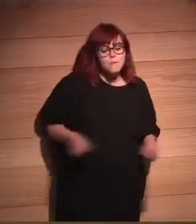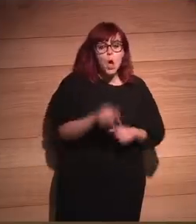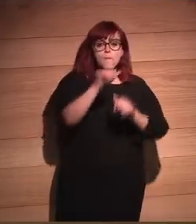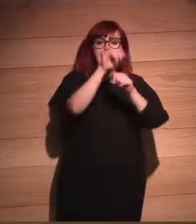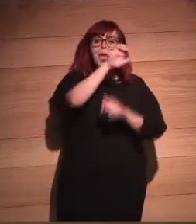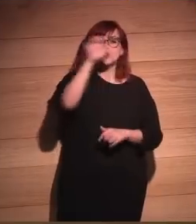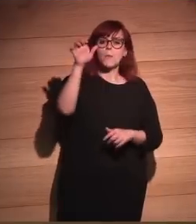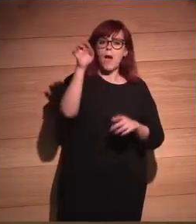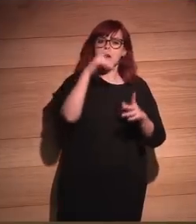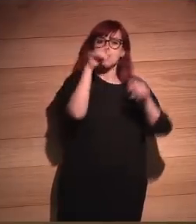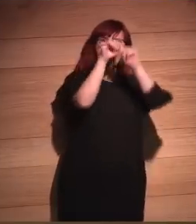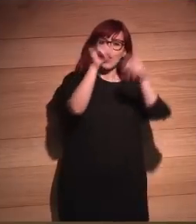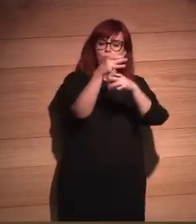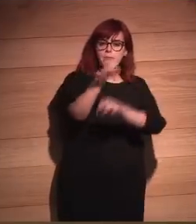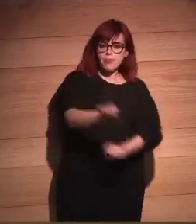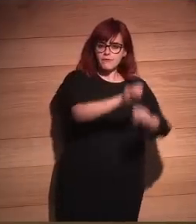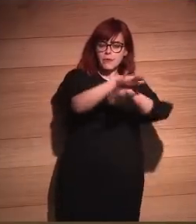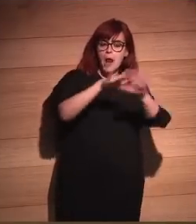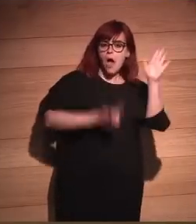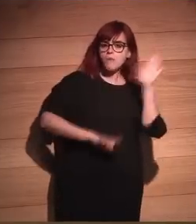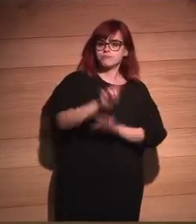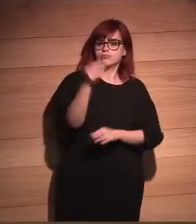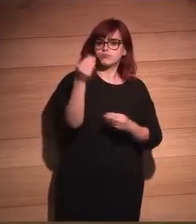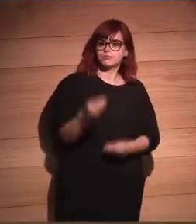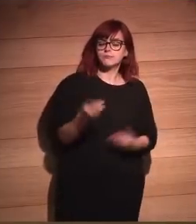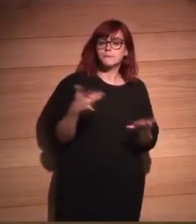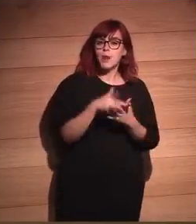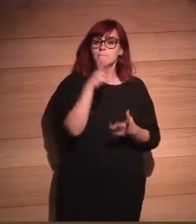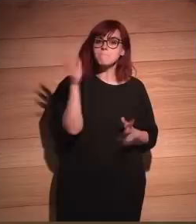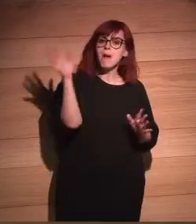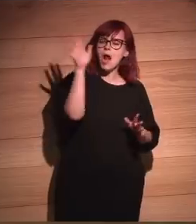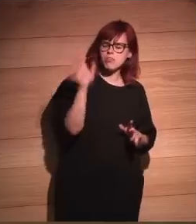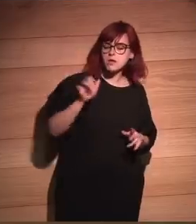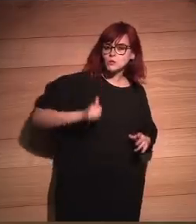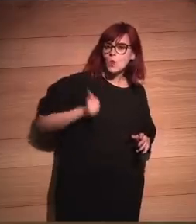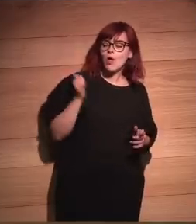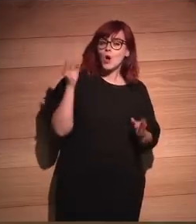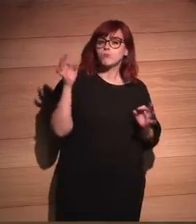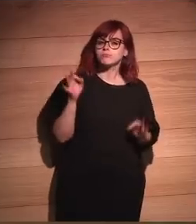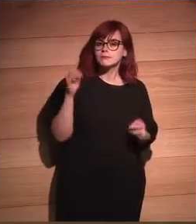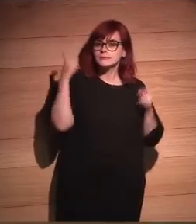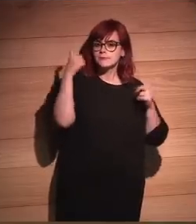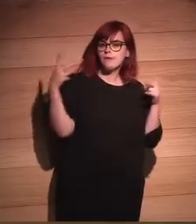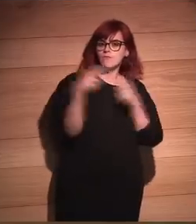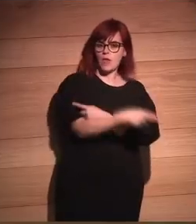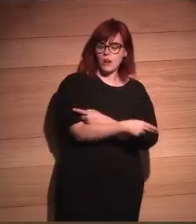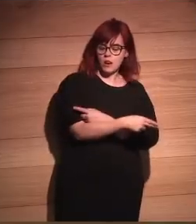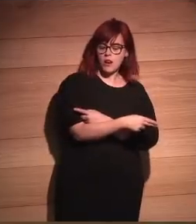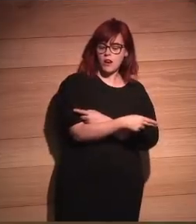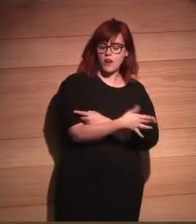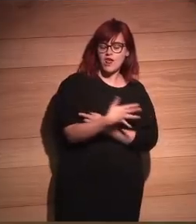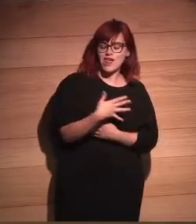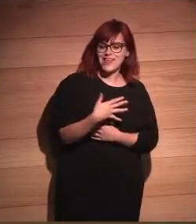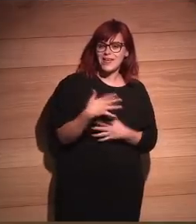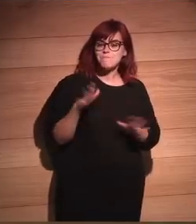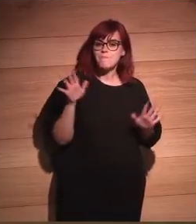realmente podamos seguir adelante. Y qué casualidad que precisamente eso es lo que se trata de evitar, y que